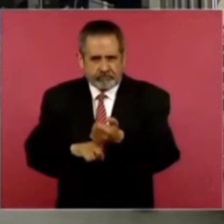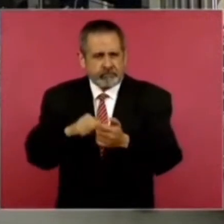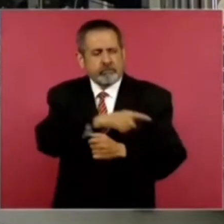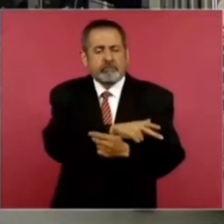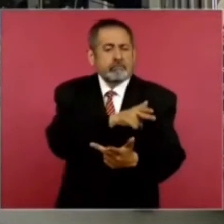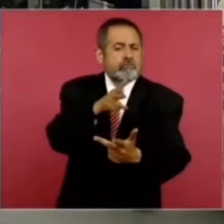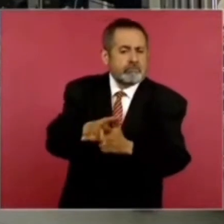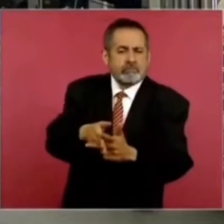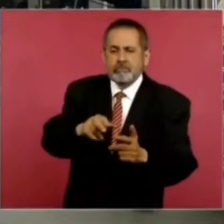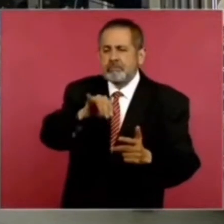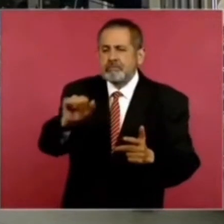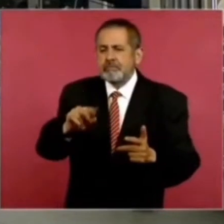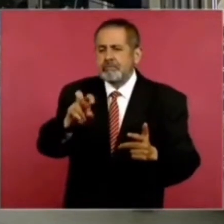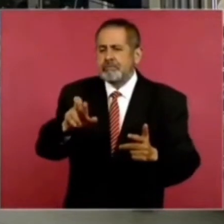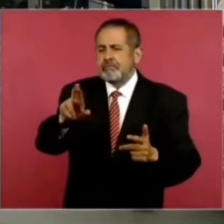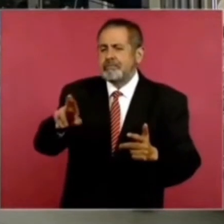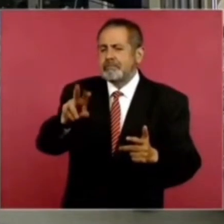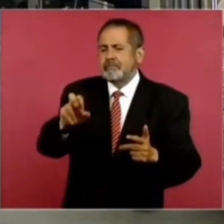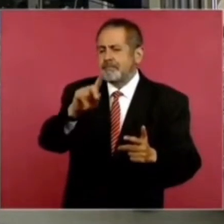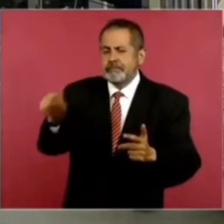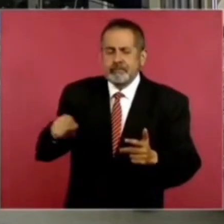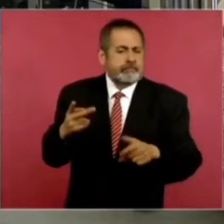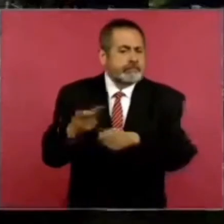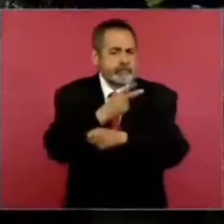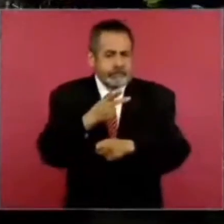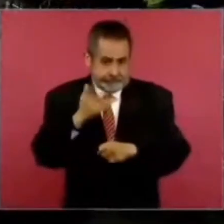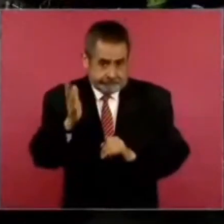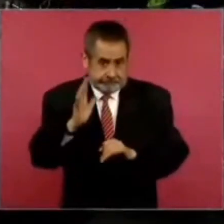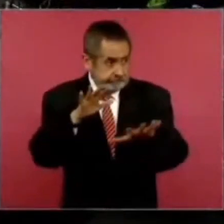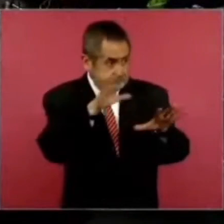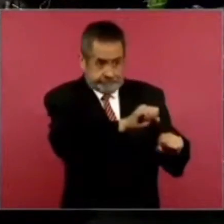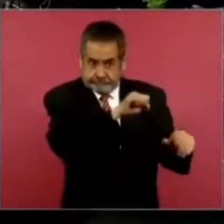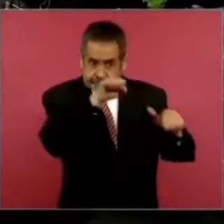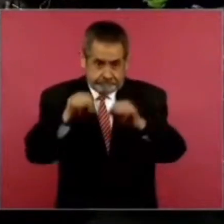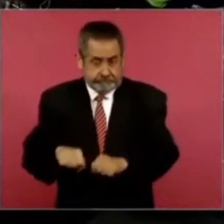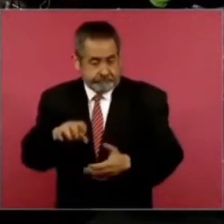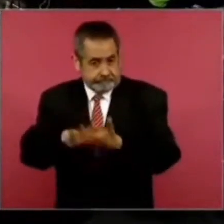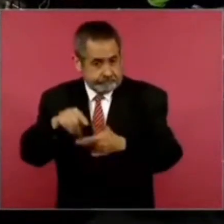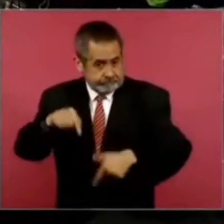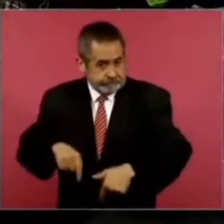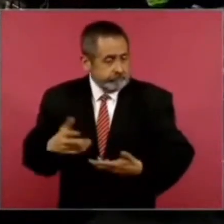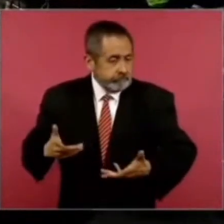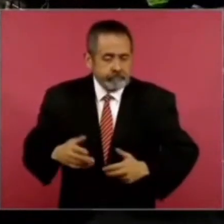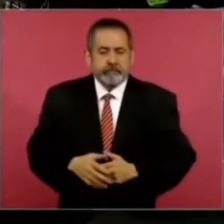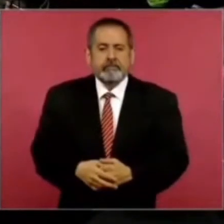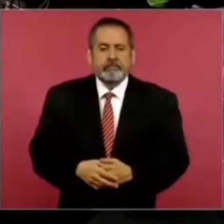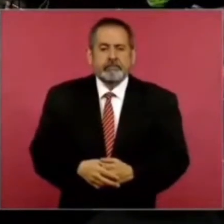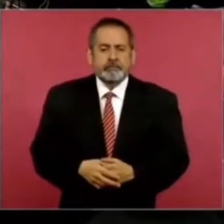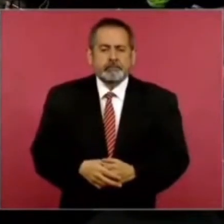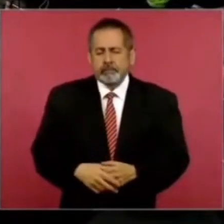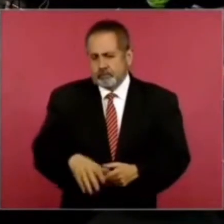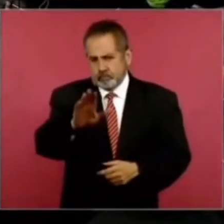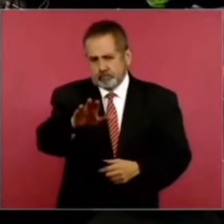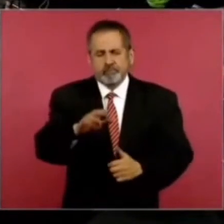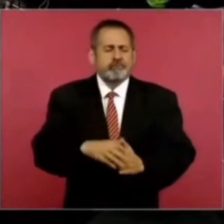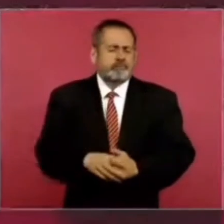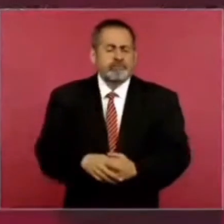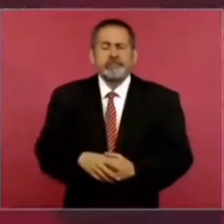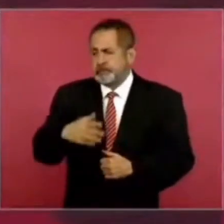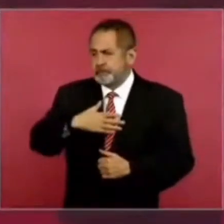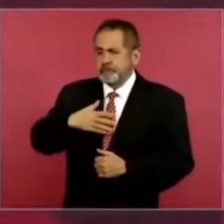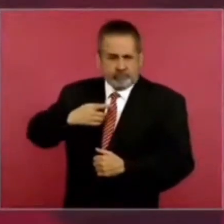Valdés, periodista aquí en México? Bueno, nosotros seguimos con nuestra estrategia y considero que nos